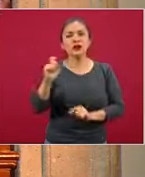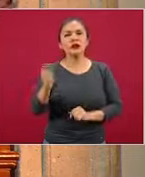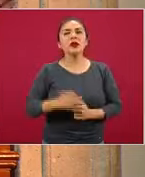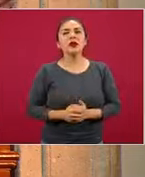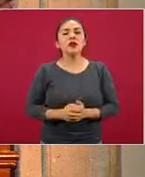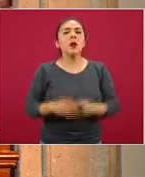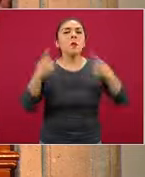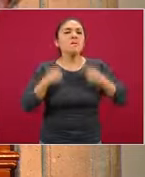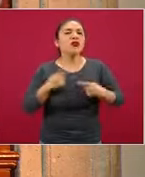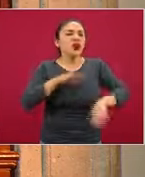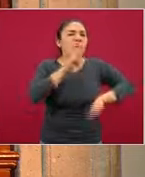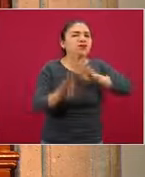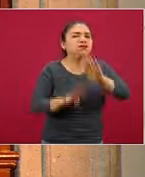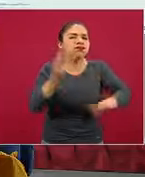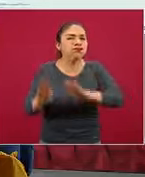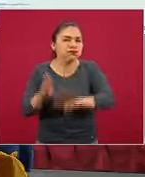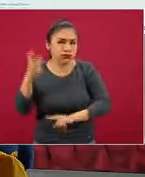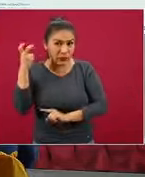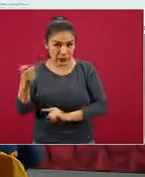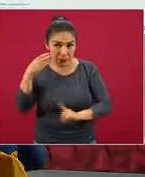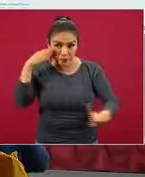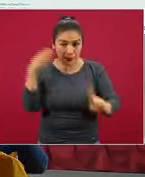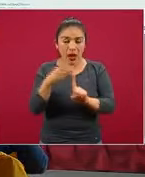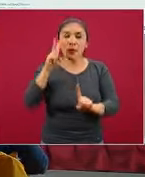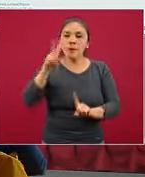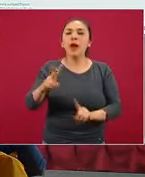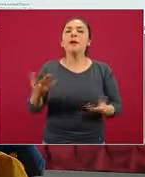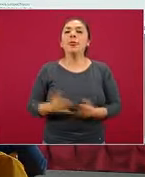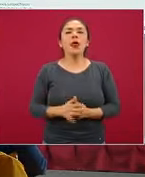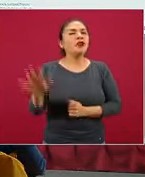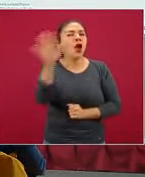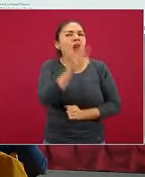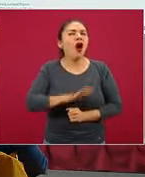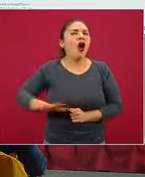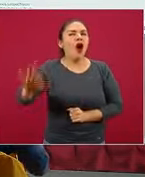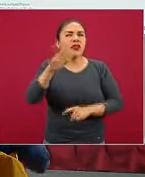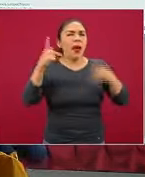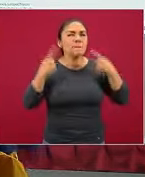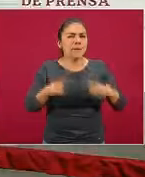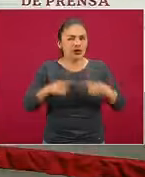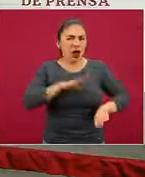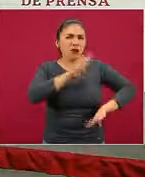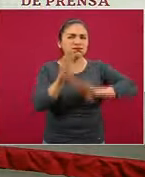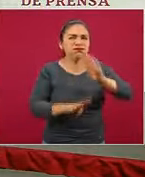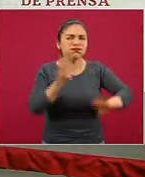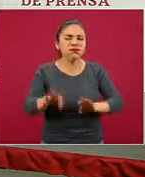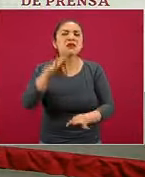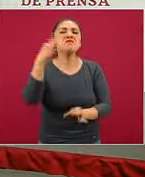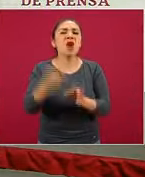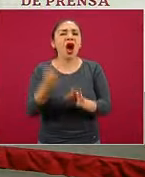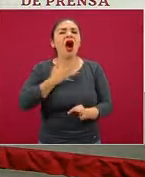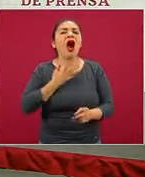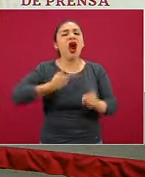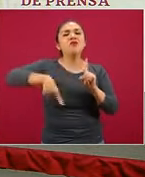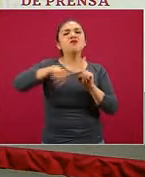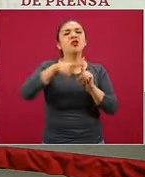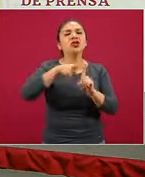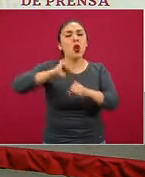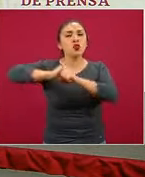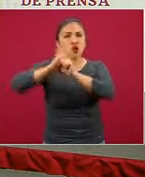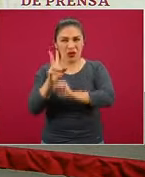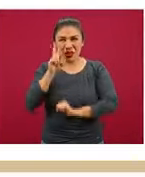la mortalidad. En la mortalidad graficamos todas aquellas defunciones confirmadas, que son, como pueden ver